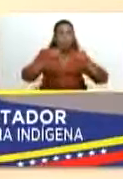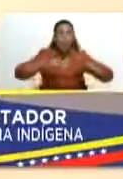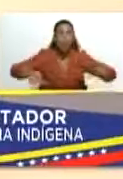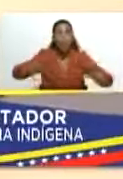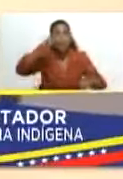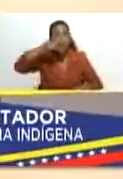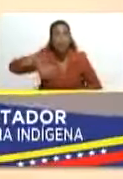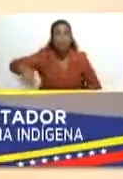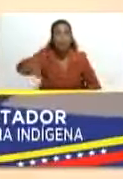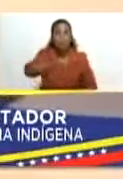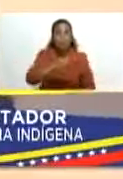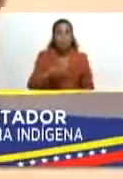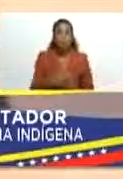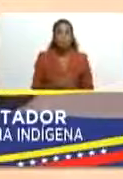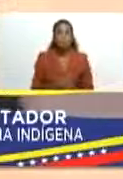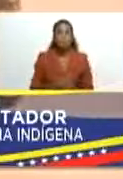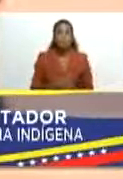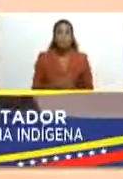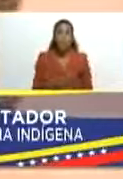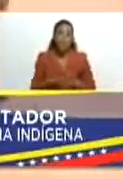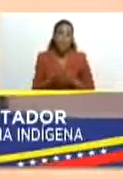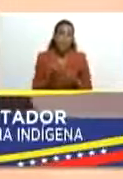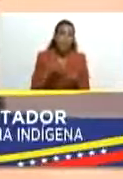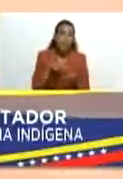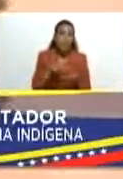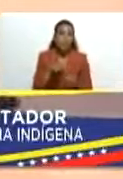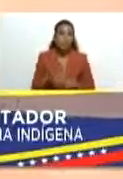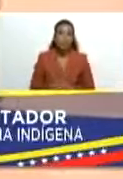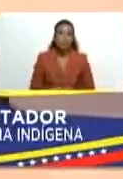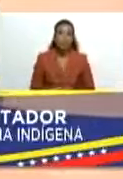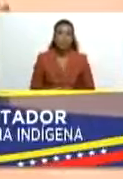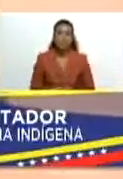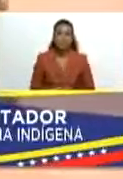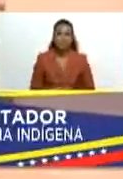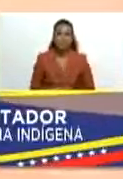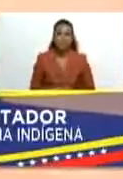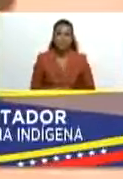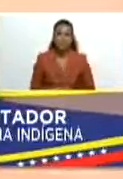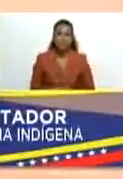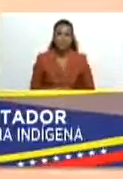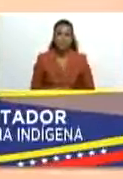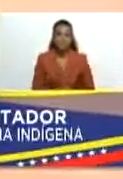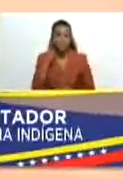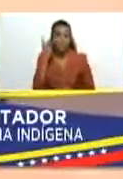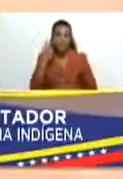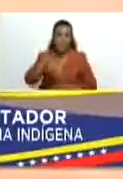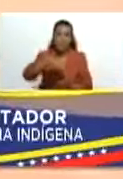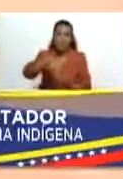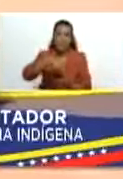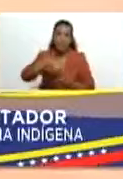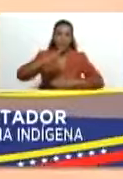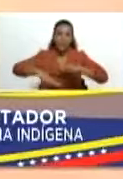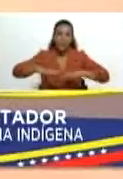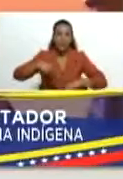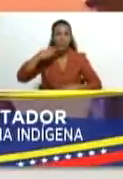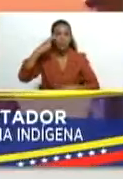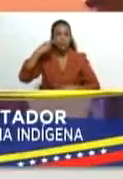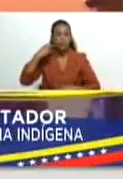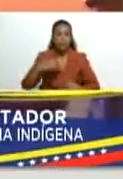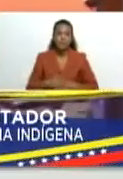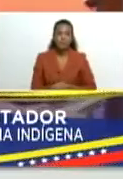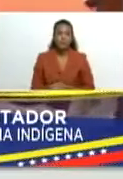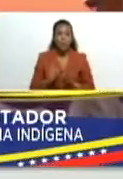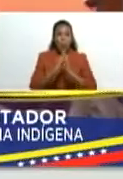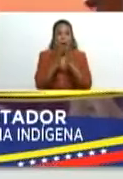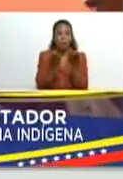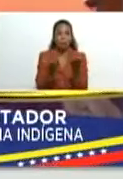Casimira. Ah, mira, mira. Truco, truco, truco, truco, truco, truco, truco, truco, truco, truco, truco, truco. Usted abre el